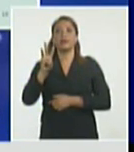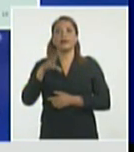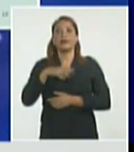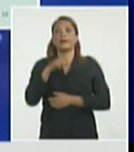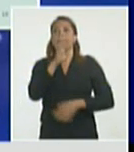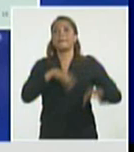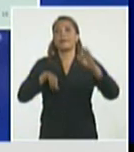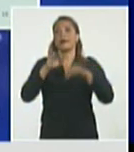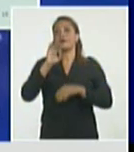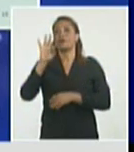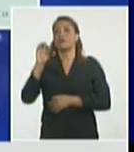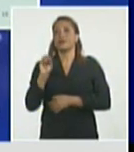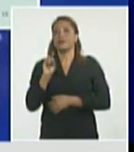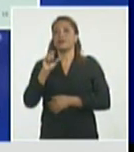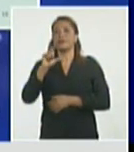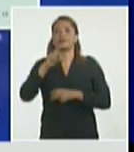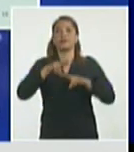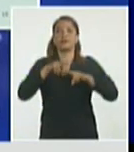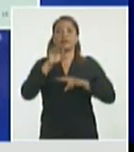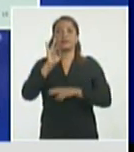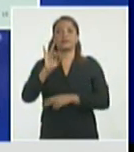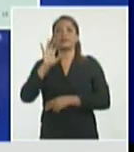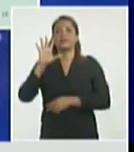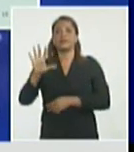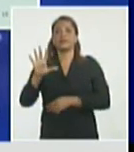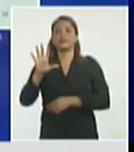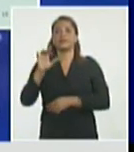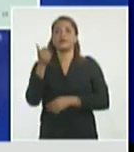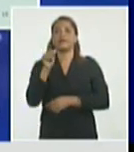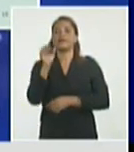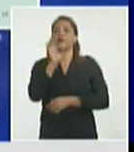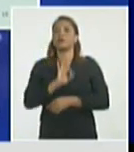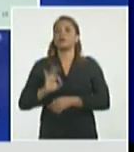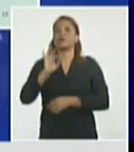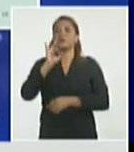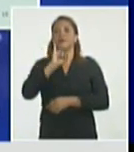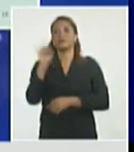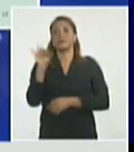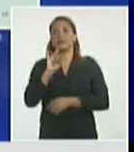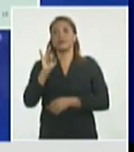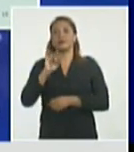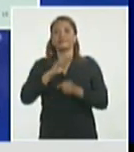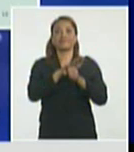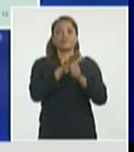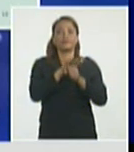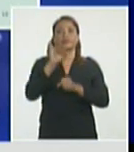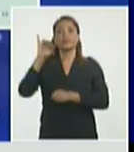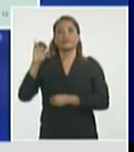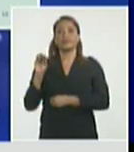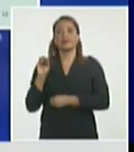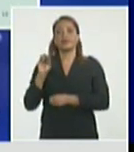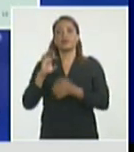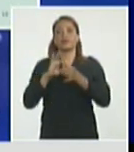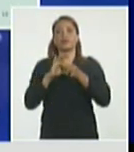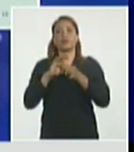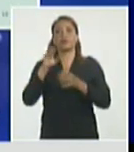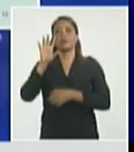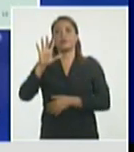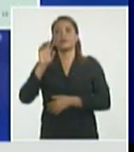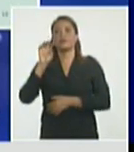80, Centro Habana 75, 10 de octubre 77, Arroyo Naranjo 60,